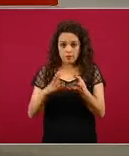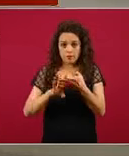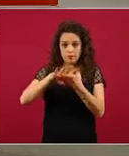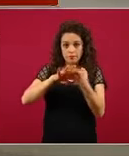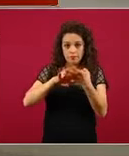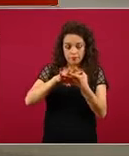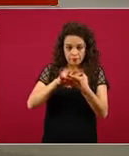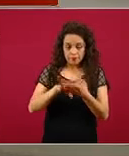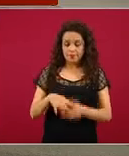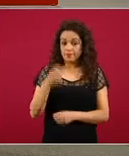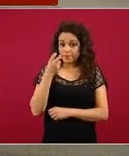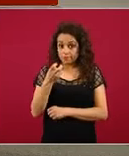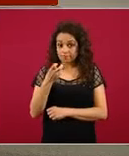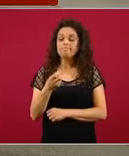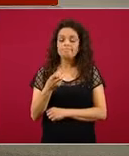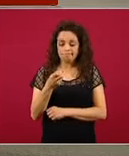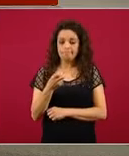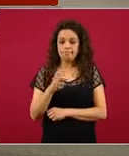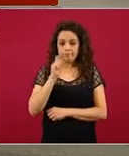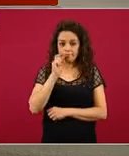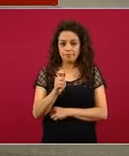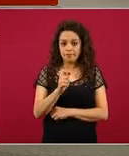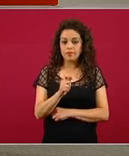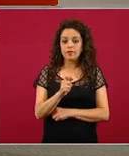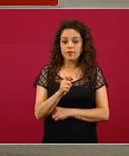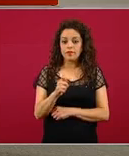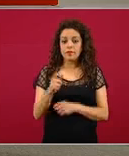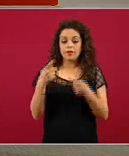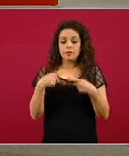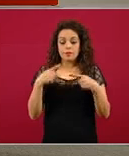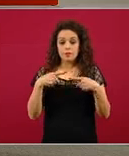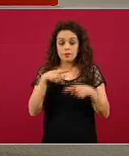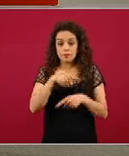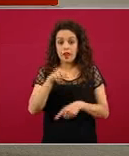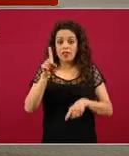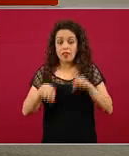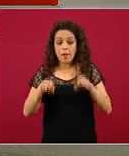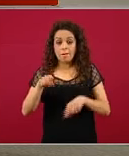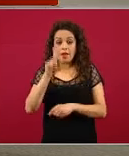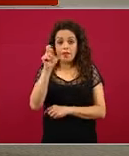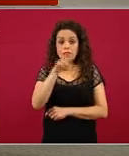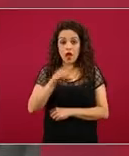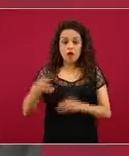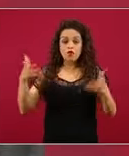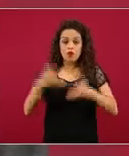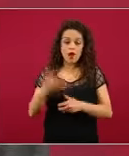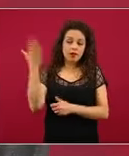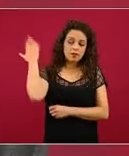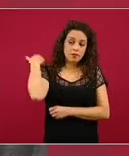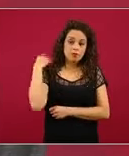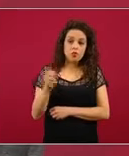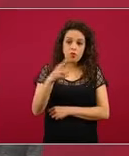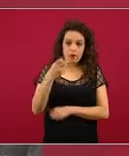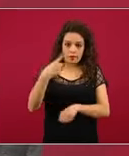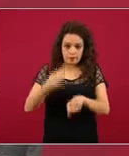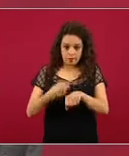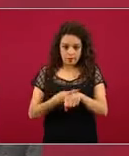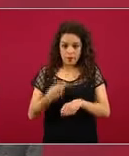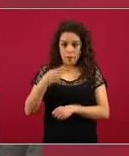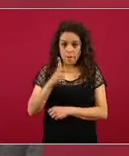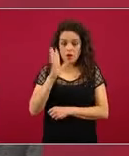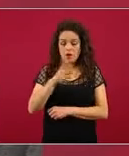también, por lo tanto, son más frecuentes aquellas que dependen del daño que causan a los pulmones. Pero se han descrito